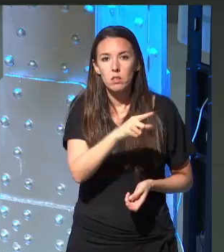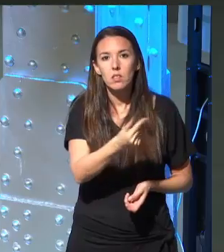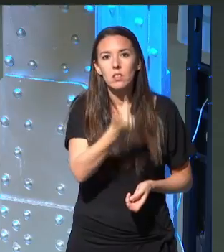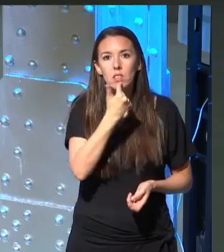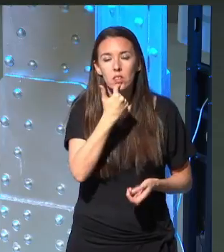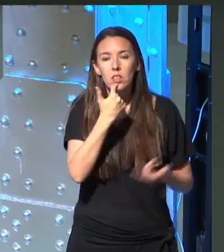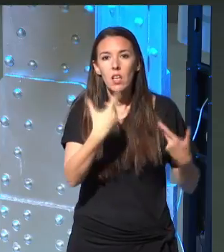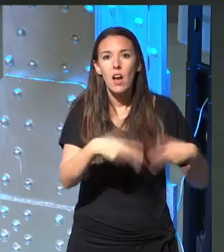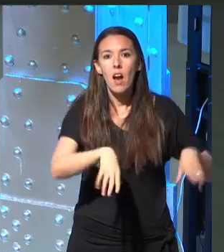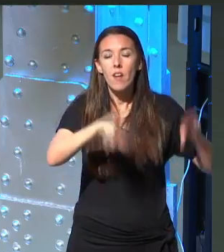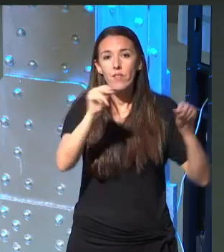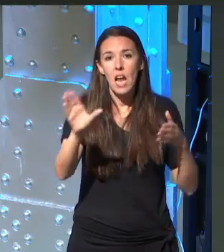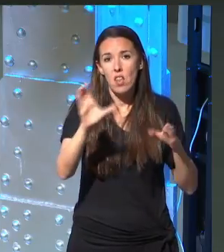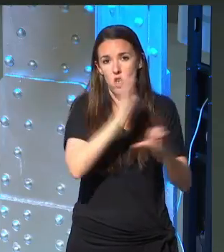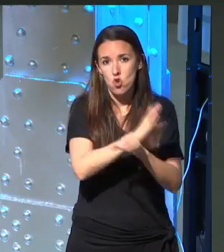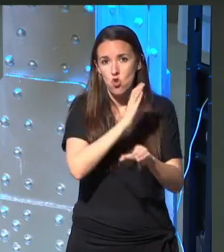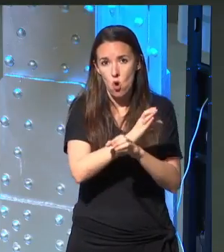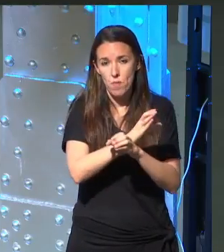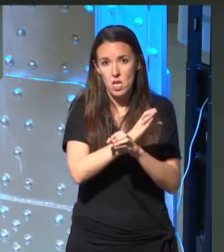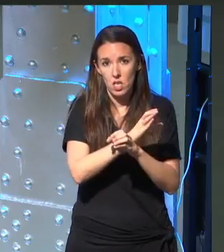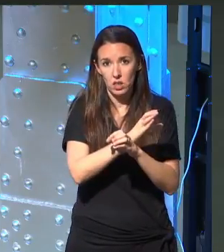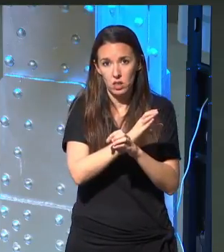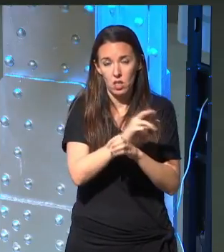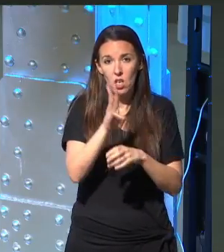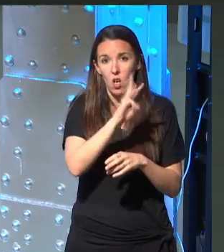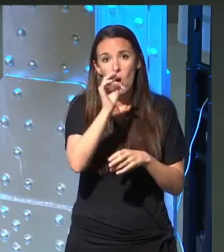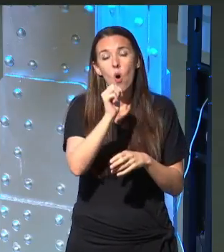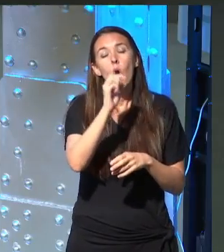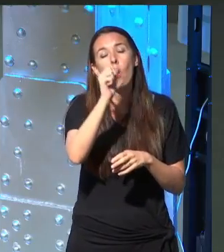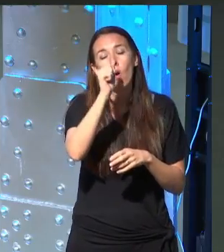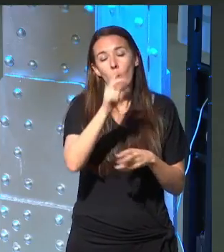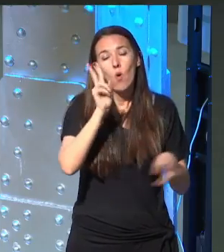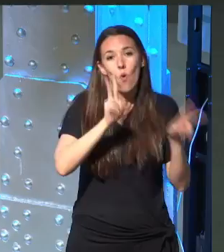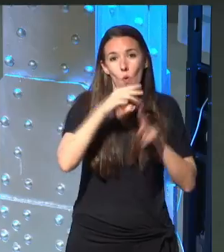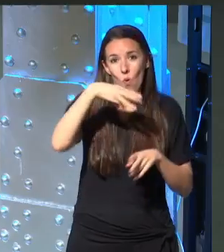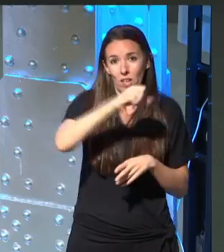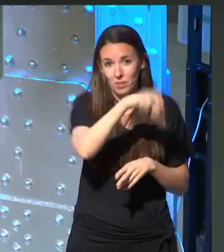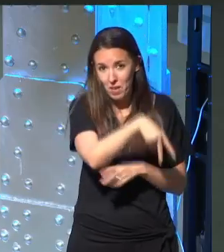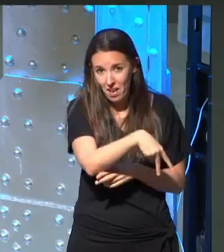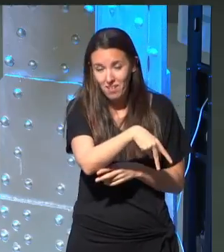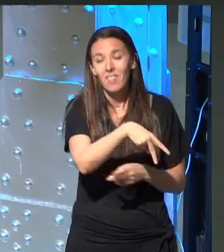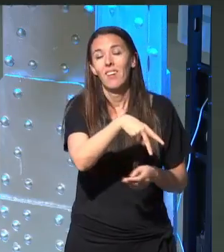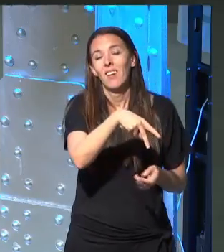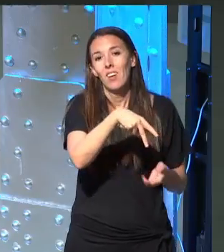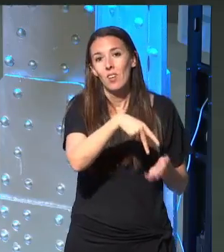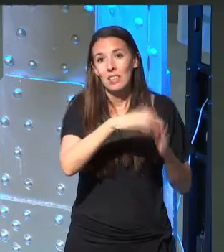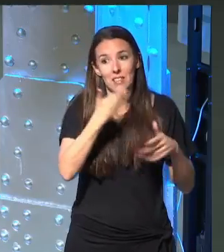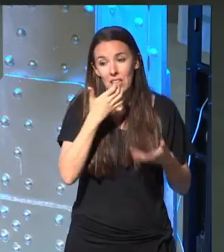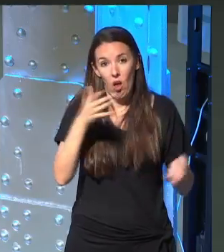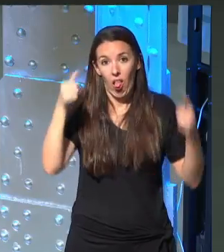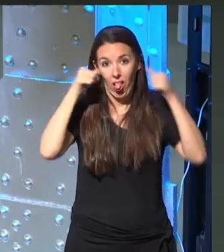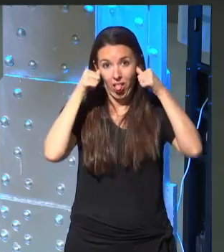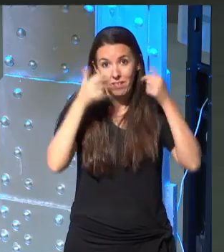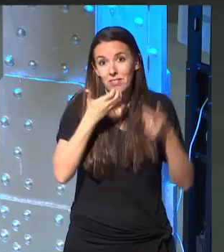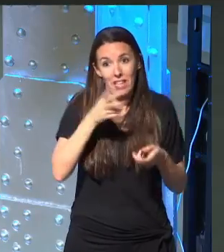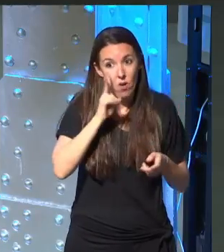mencionando el final de Watchmen del cómic. Espero que hayáis leído todos Watchmen, porque voy a contar el final. Si no, tapad las orejas. El